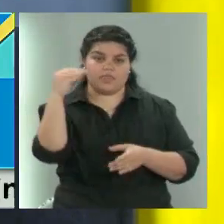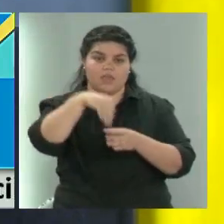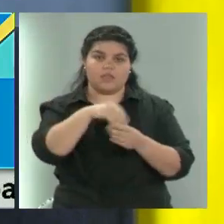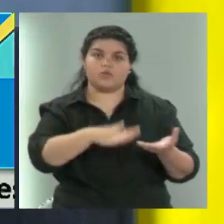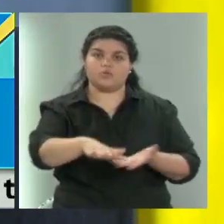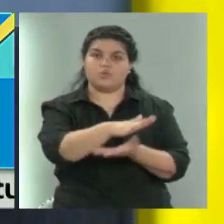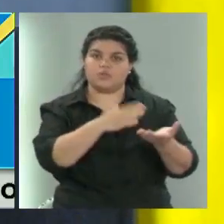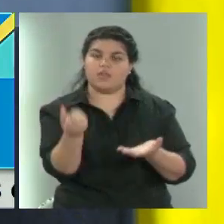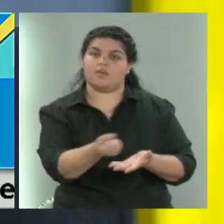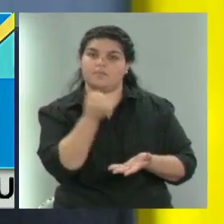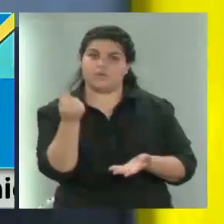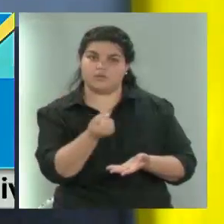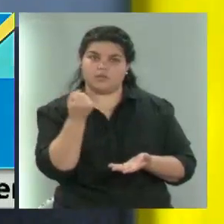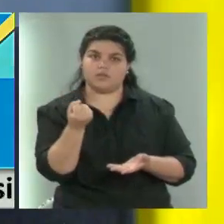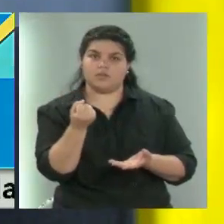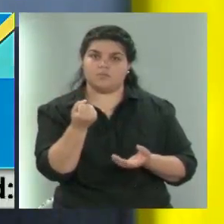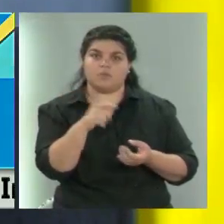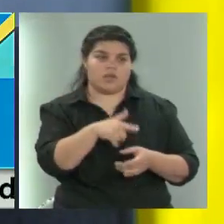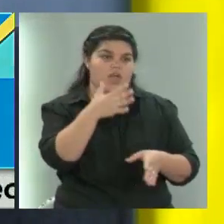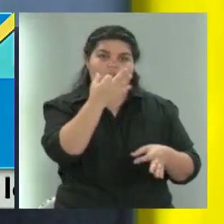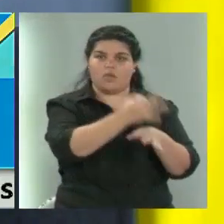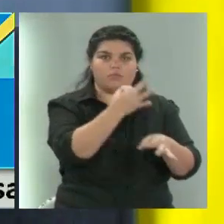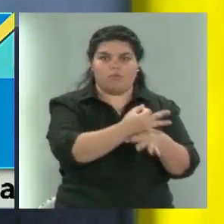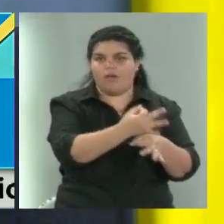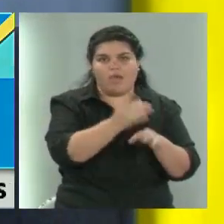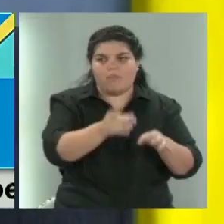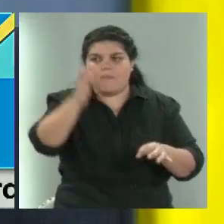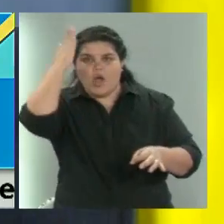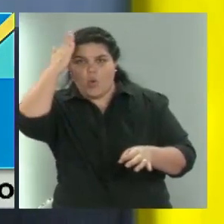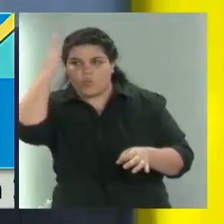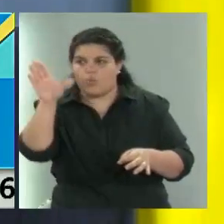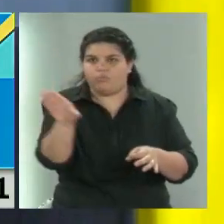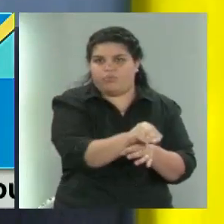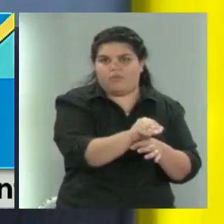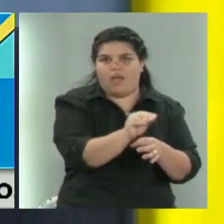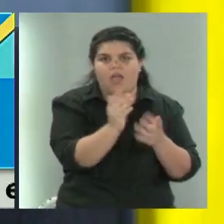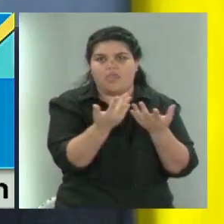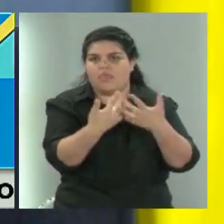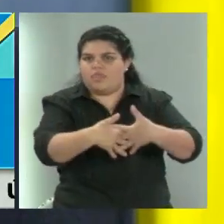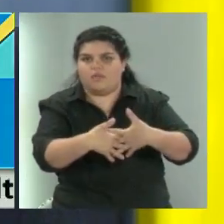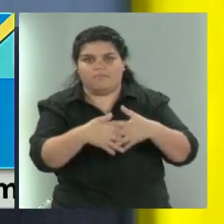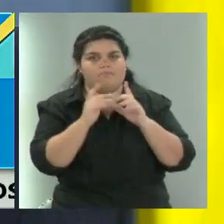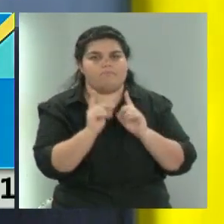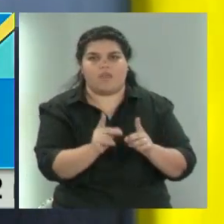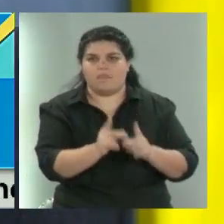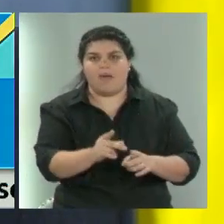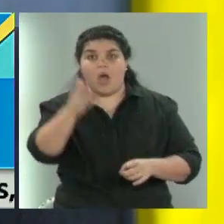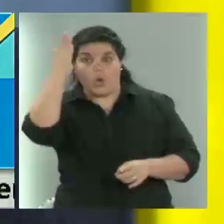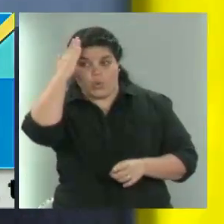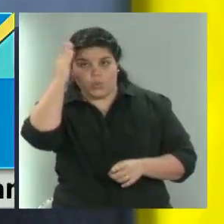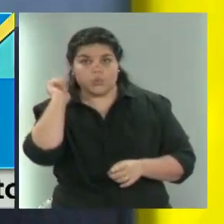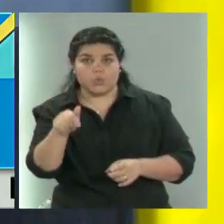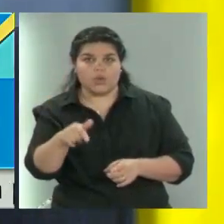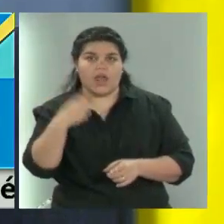porque la escuela es el fiel reflejo de esa cultura, no cabe ninguna duda. En la medida que la cultura de la importancia que tiene la educación para